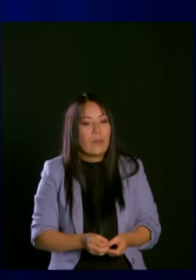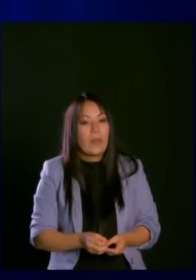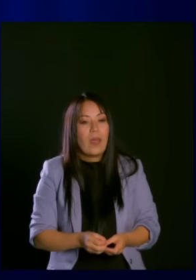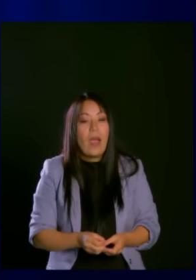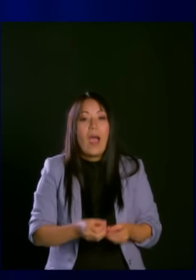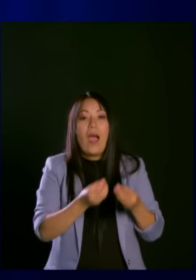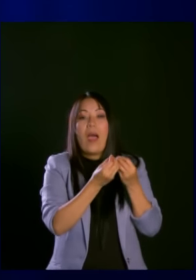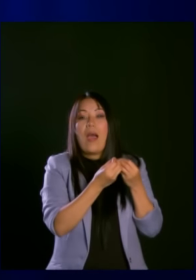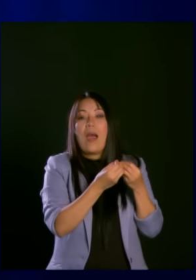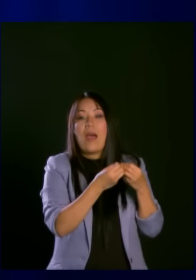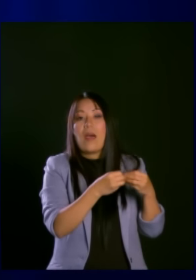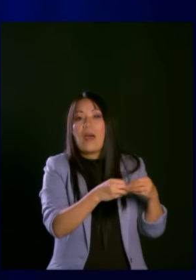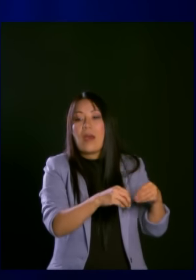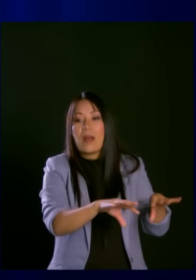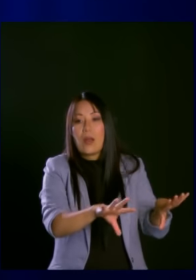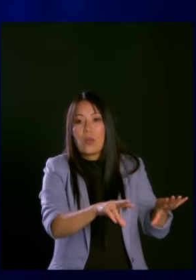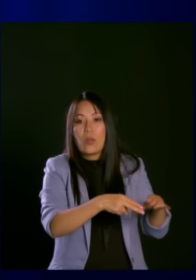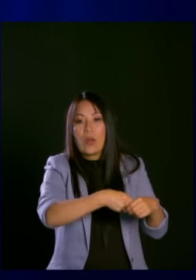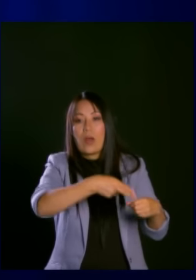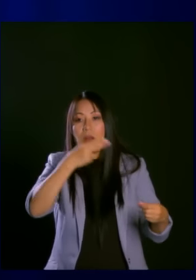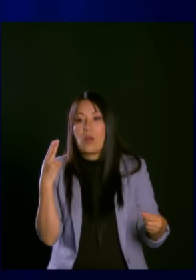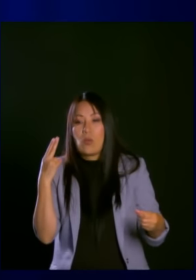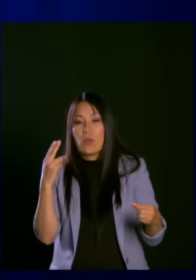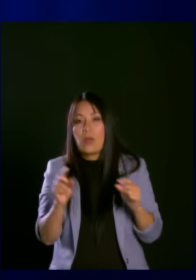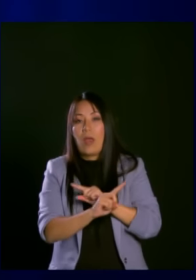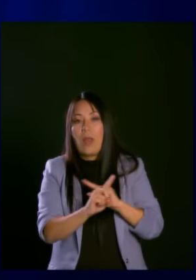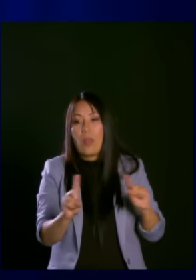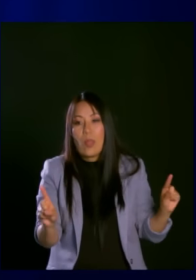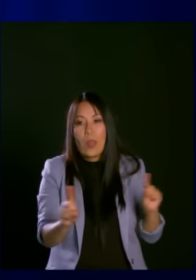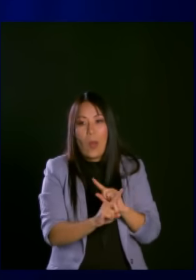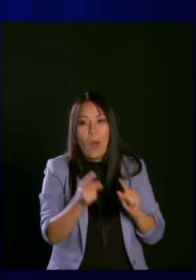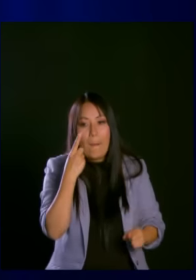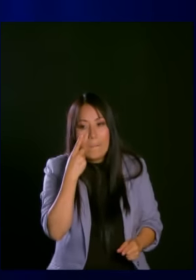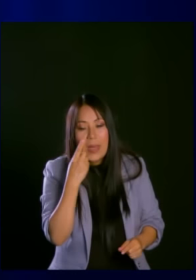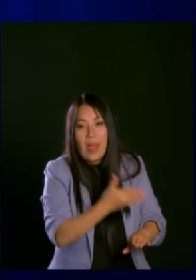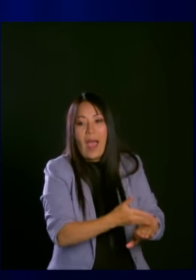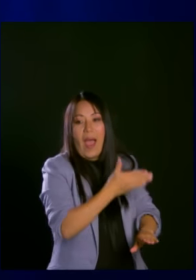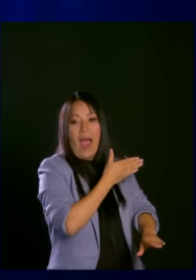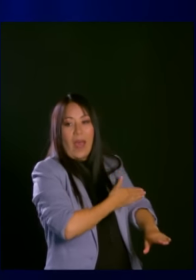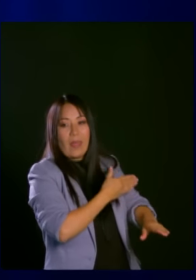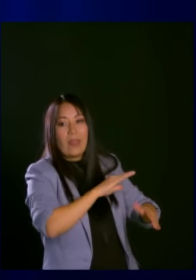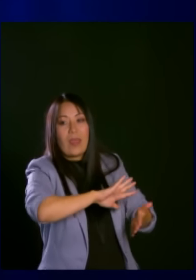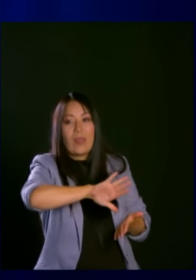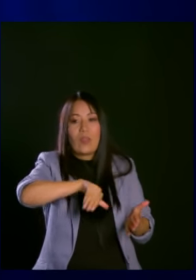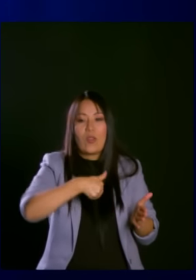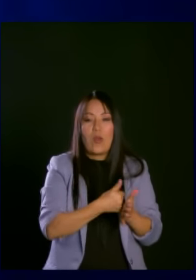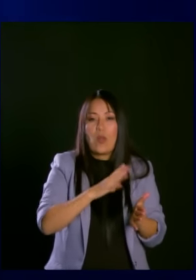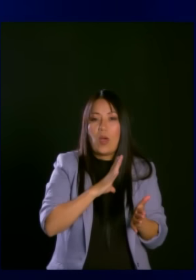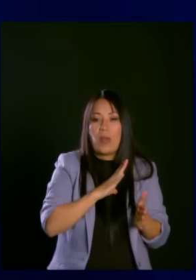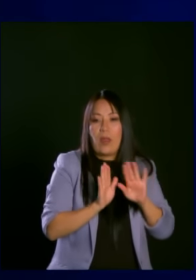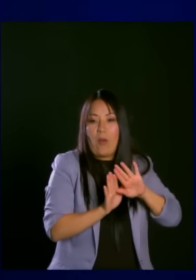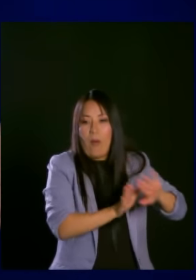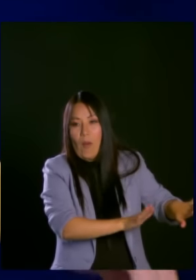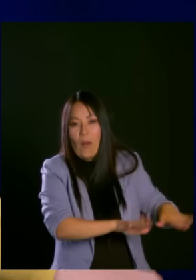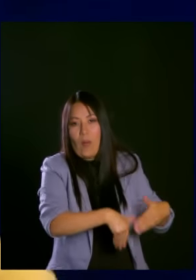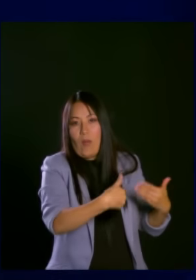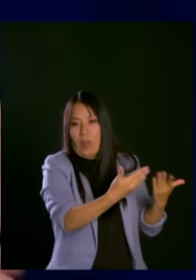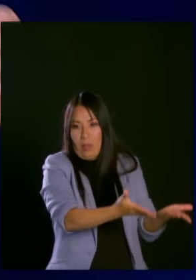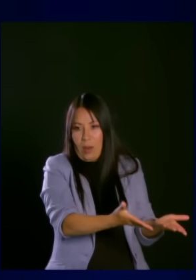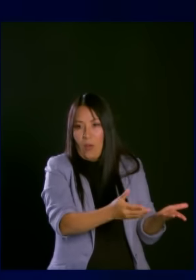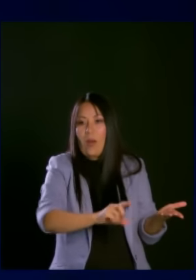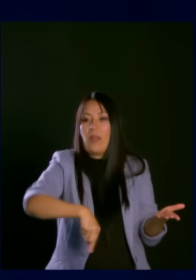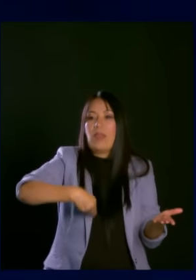qué? A todo lo que posee, no puede ser mi discípulo. Primera cosa. Ayer hablaba con